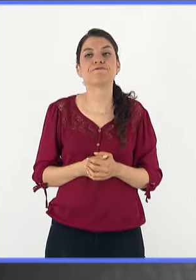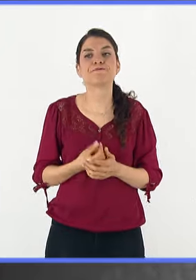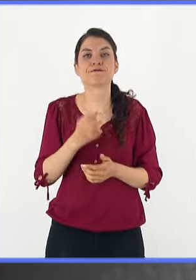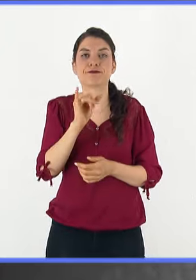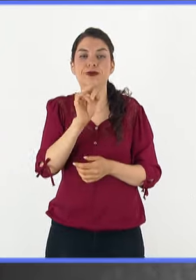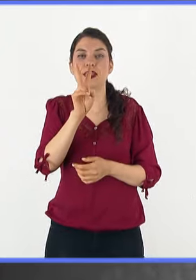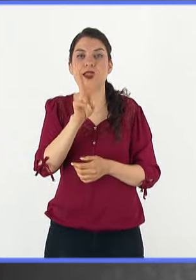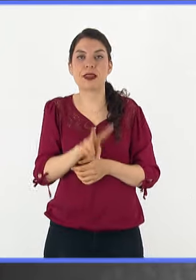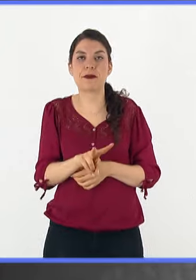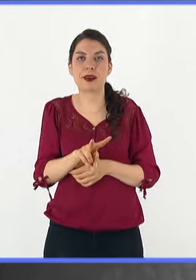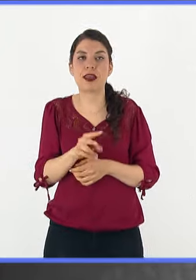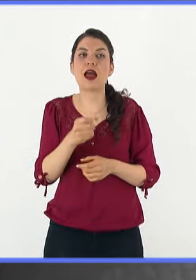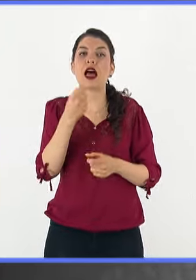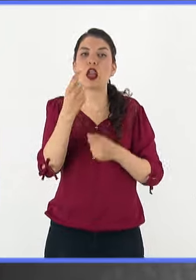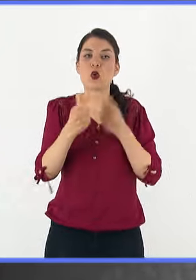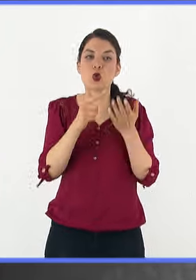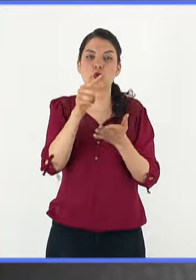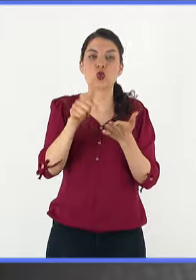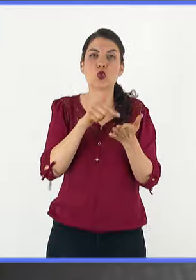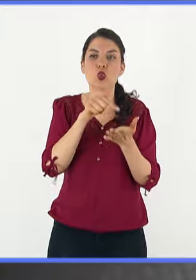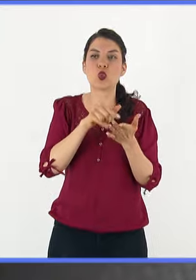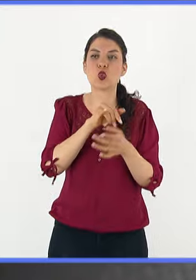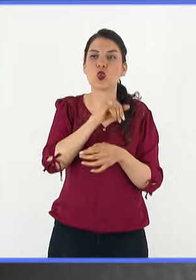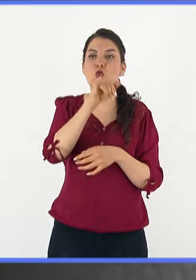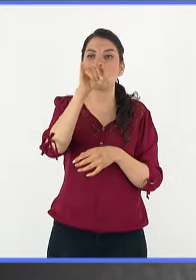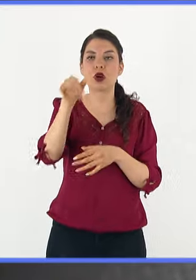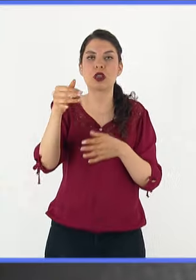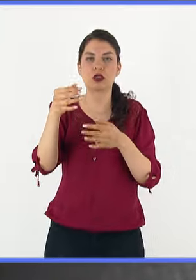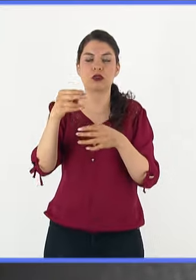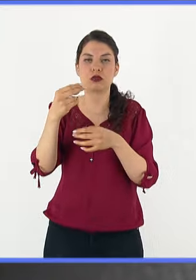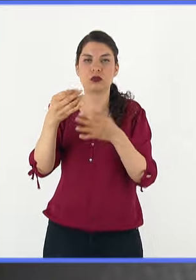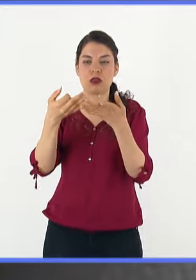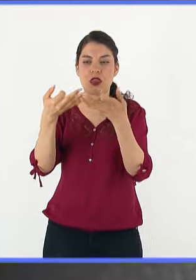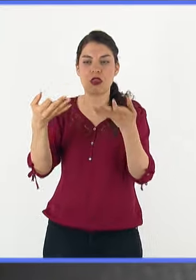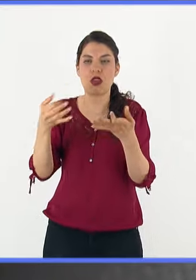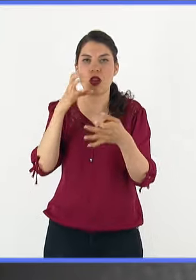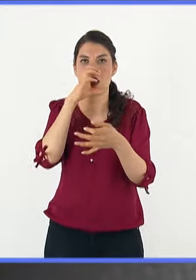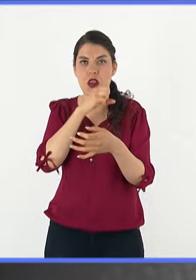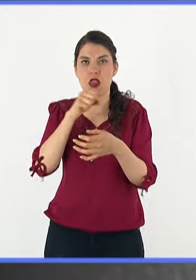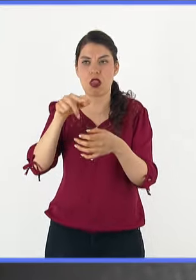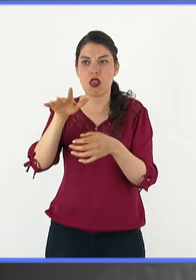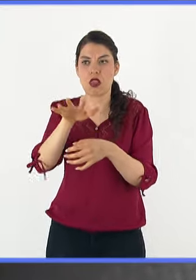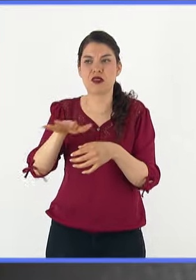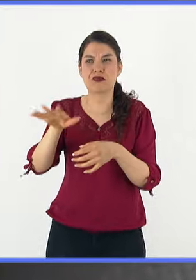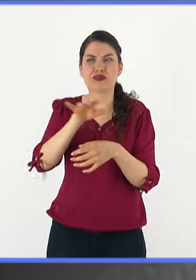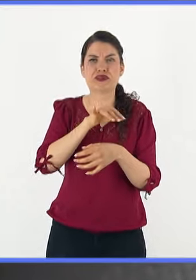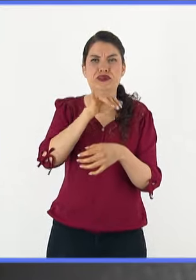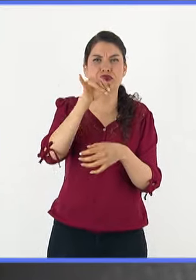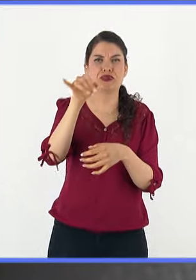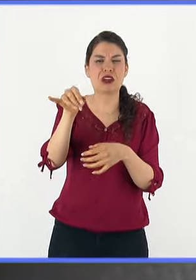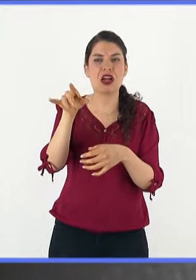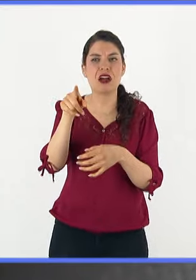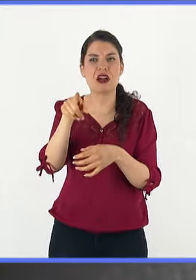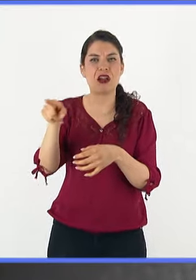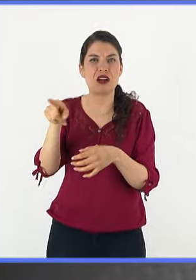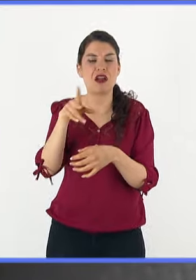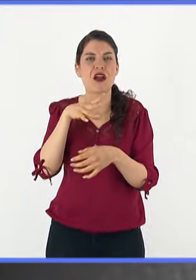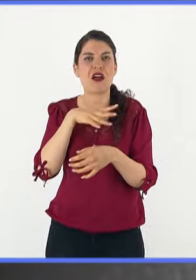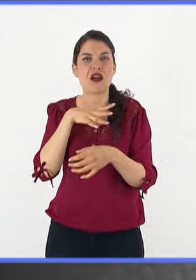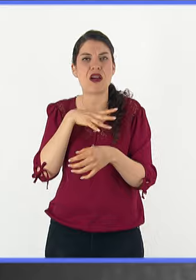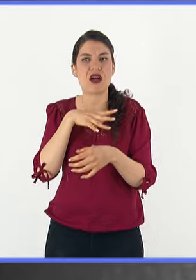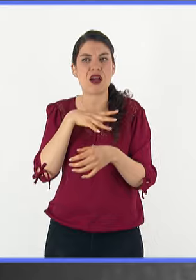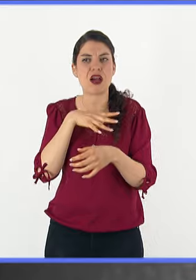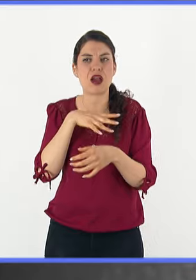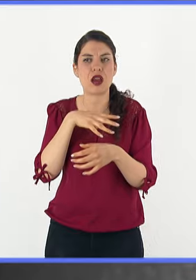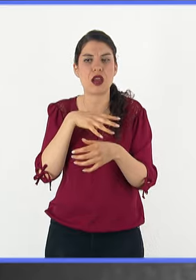Lamentablemente en zonas remotas no en zonas como Tierra Caliente por ejemplo que es una zona de difícil acceso que comparten básicamente